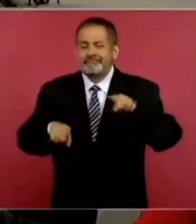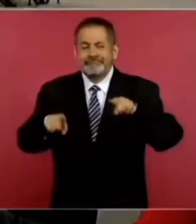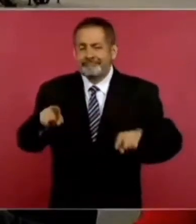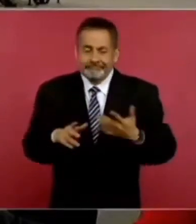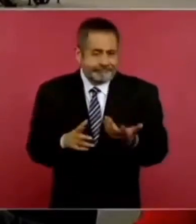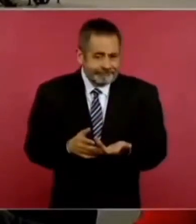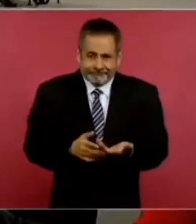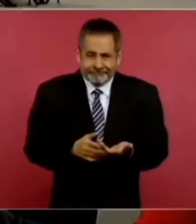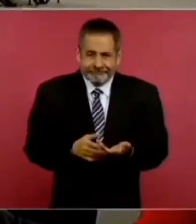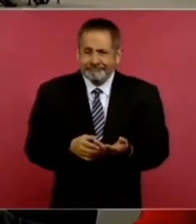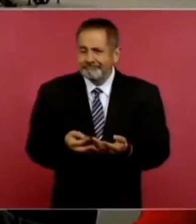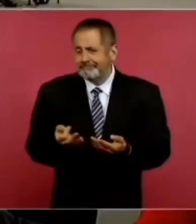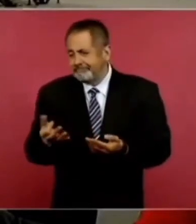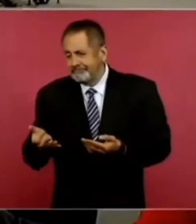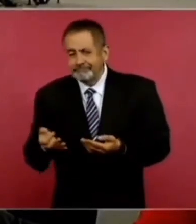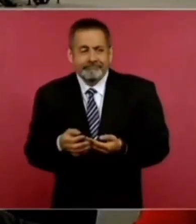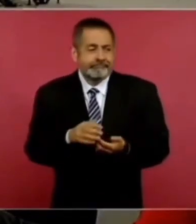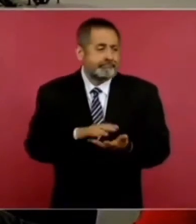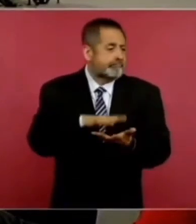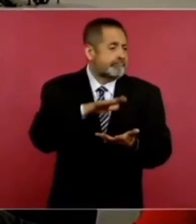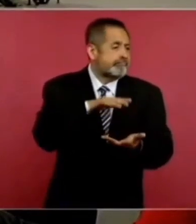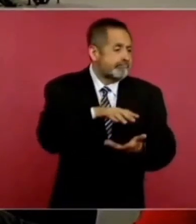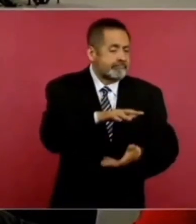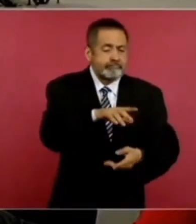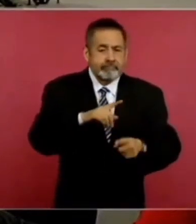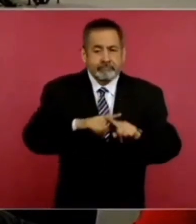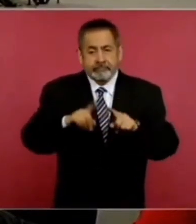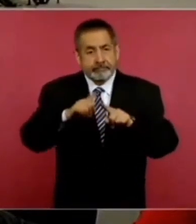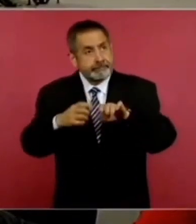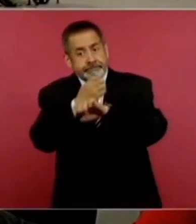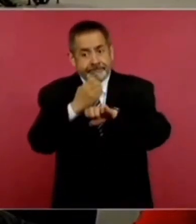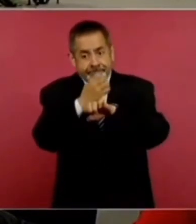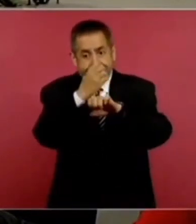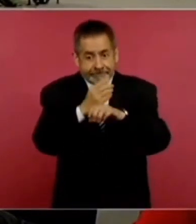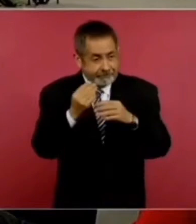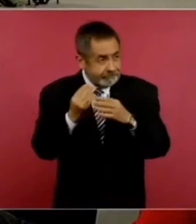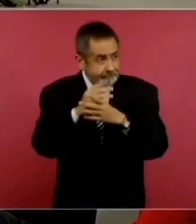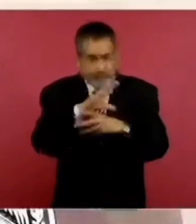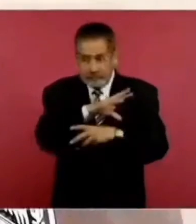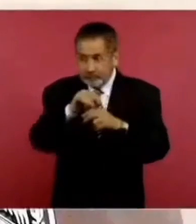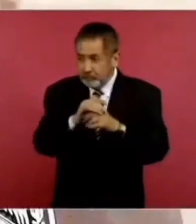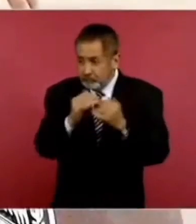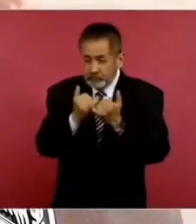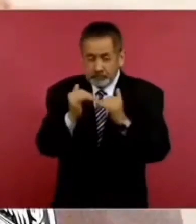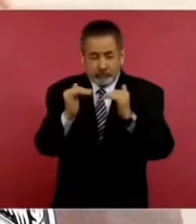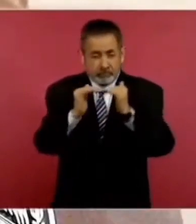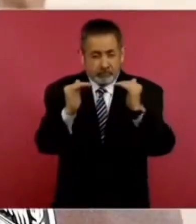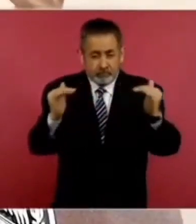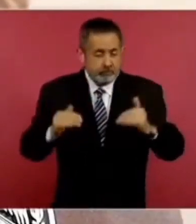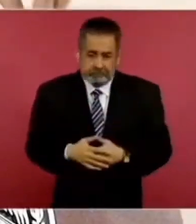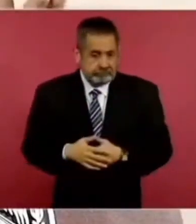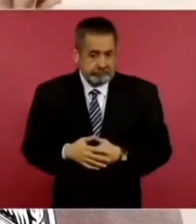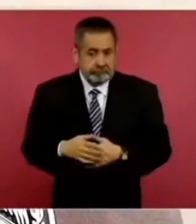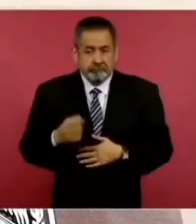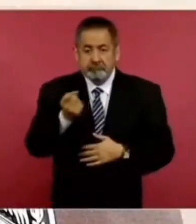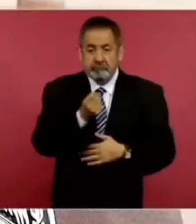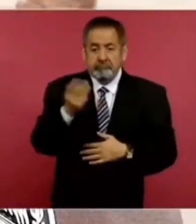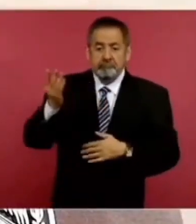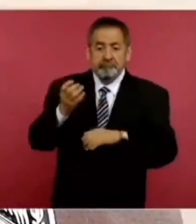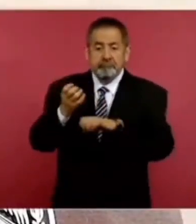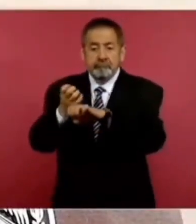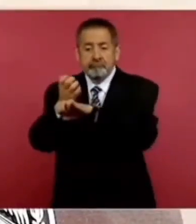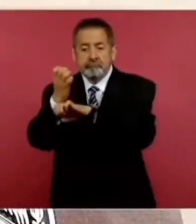los estados tenían el mismo número de medicamentos, es decir, las claves de medicamentos. Había estados que podían estar